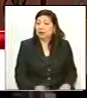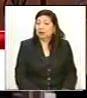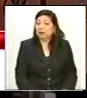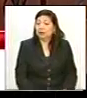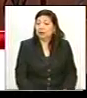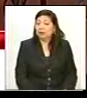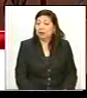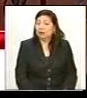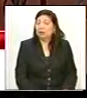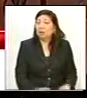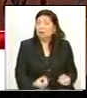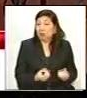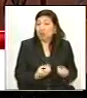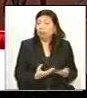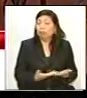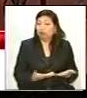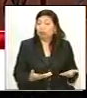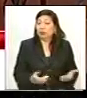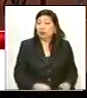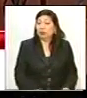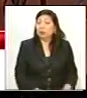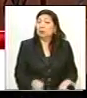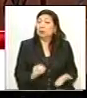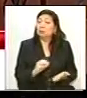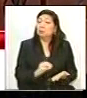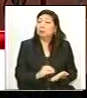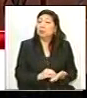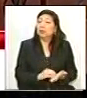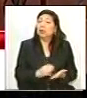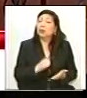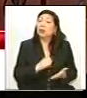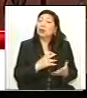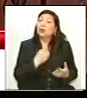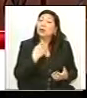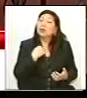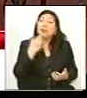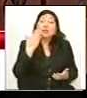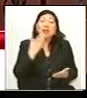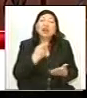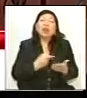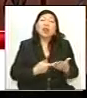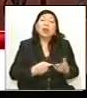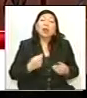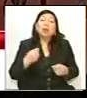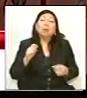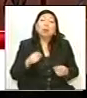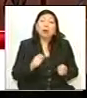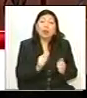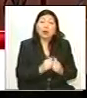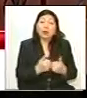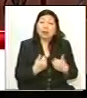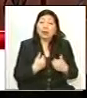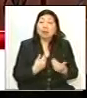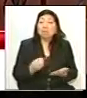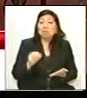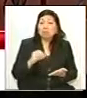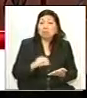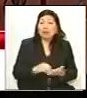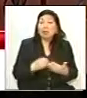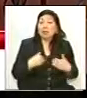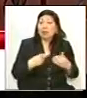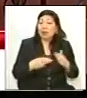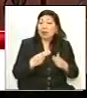Porque es bastante elevado el monto de adicionales, ¿no? Entonces, sí quisiéramos saber qué porcentaje corresponde a adicionales que tienen un